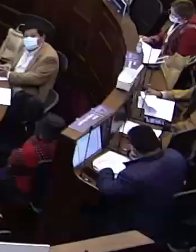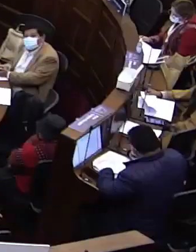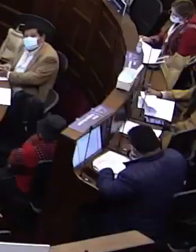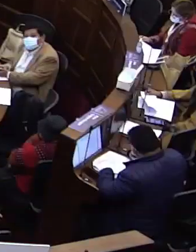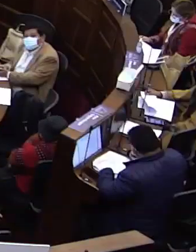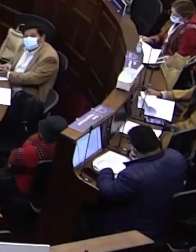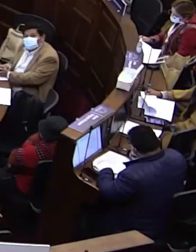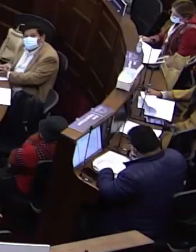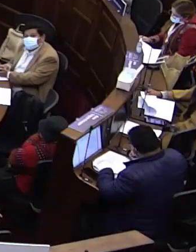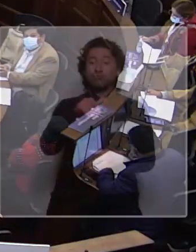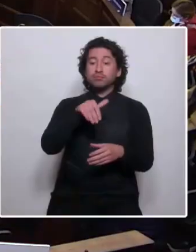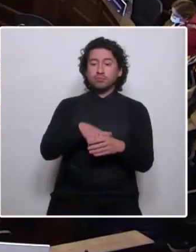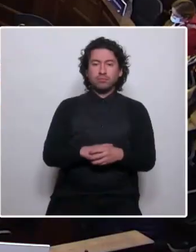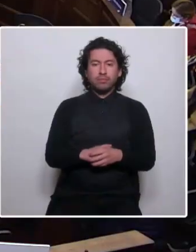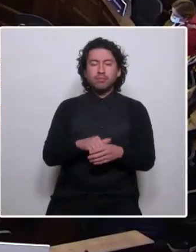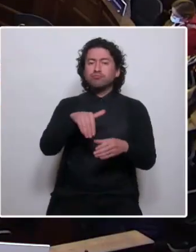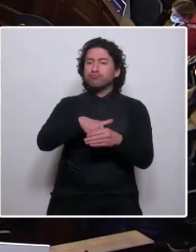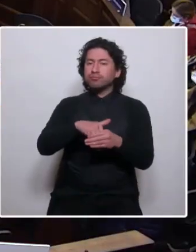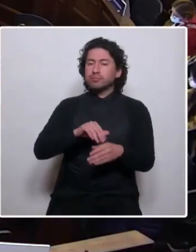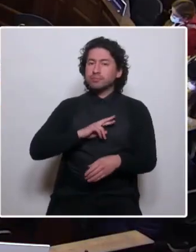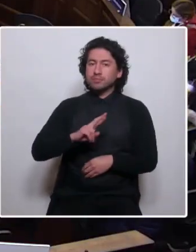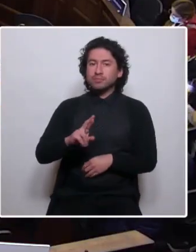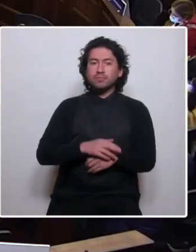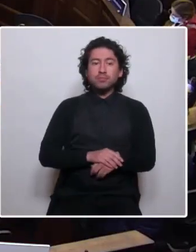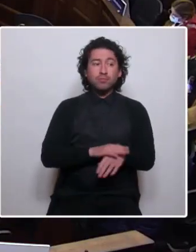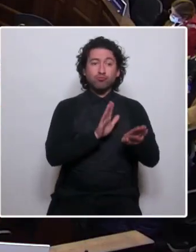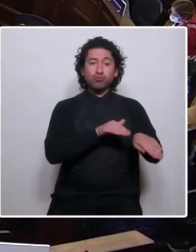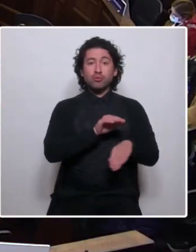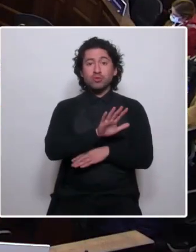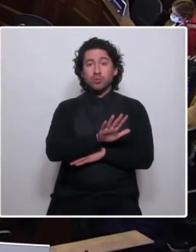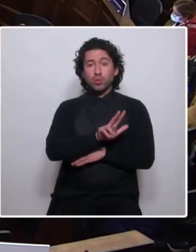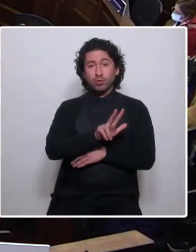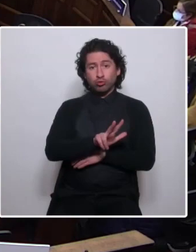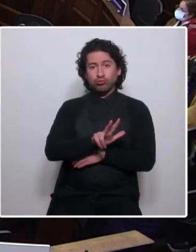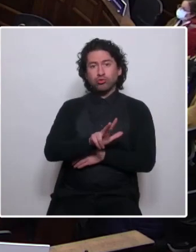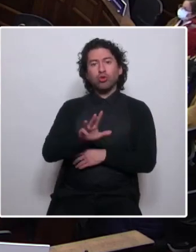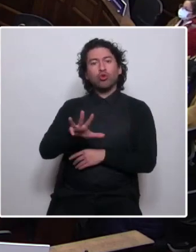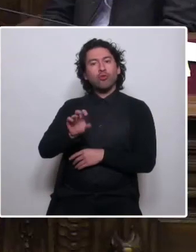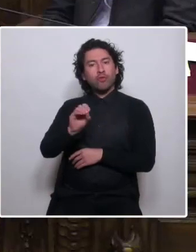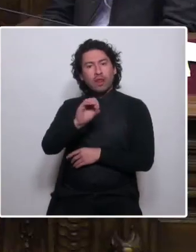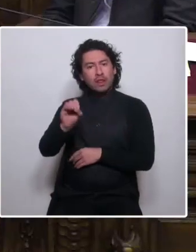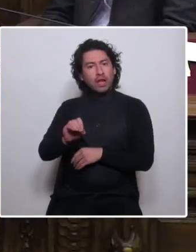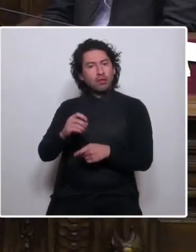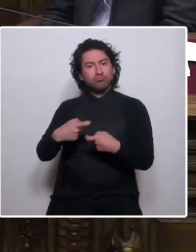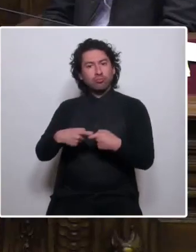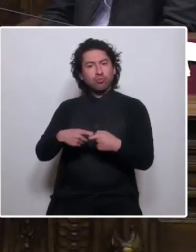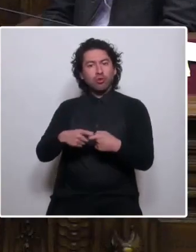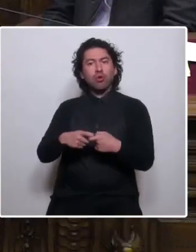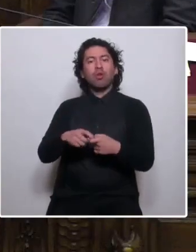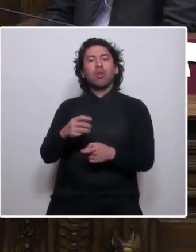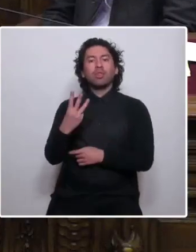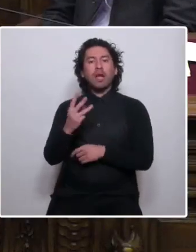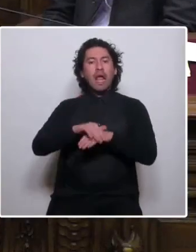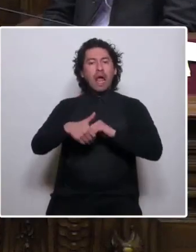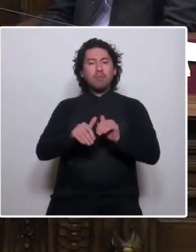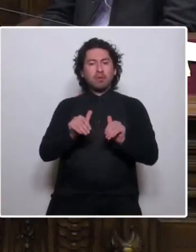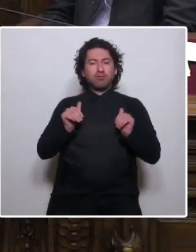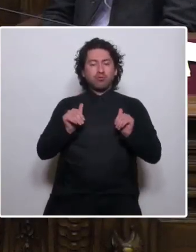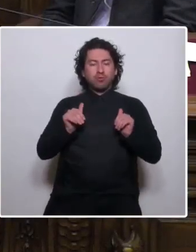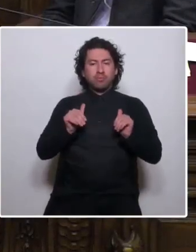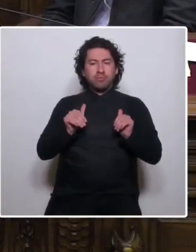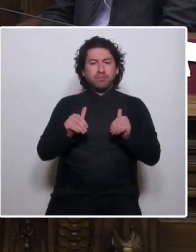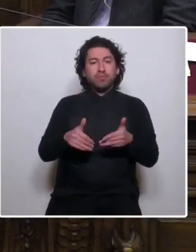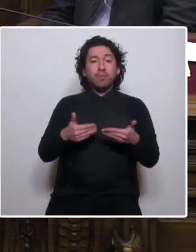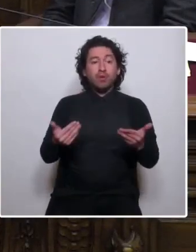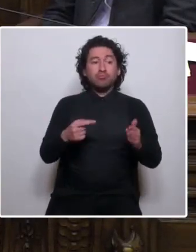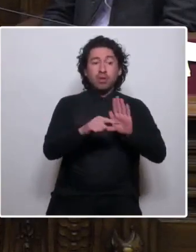Resultado de la votación, 58 votos a favor, 90 por la negativa y 3 abstenciones. Por lo tanto,